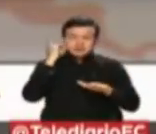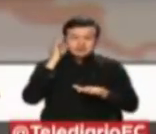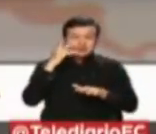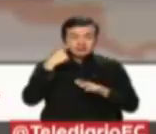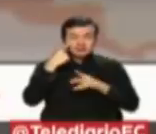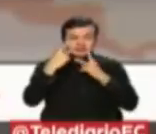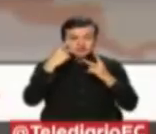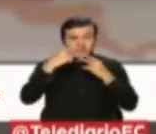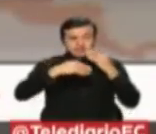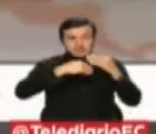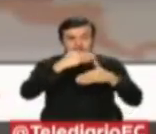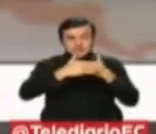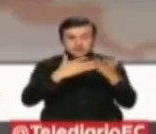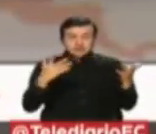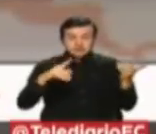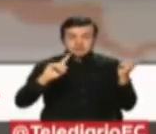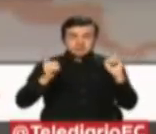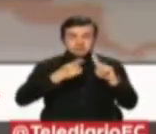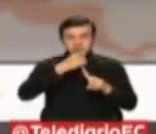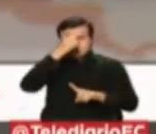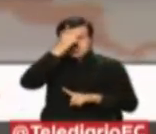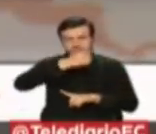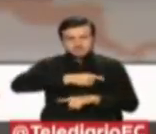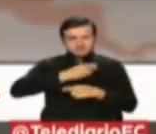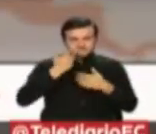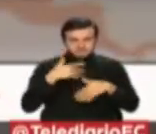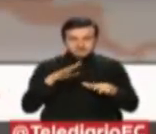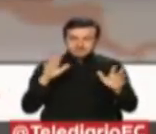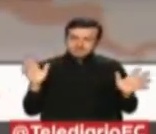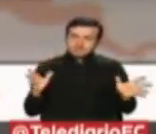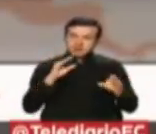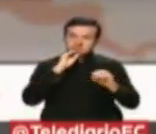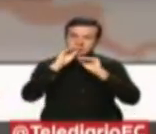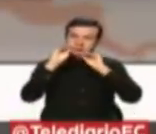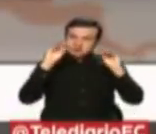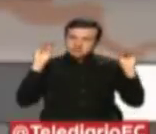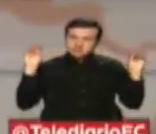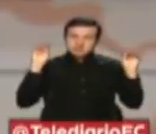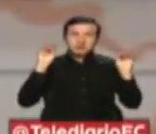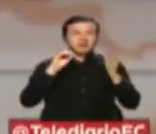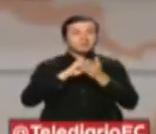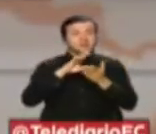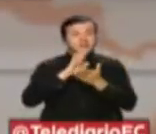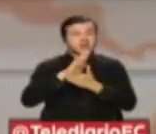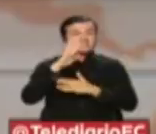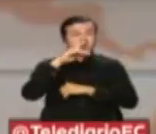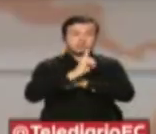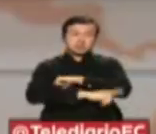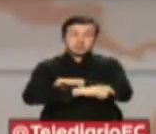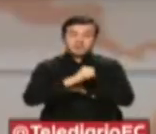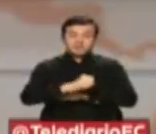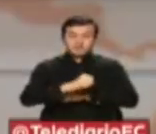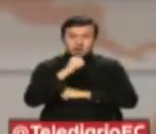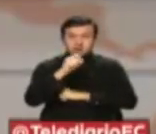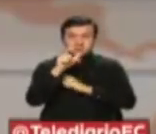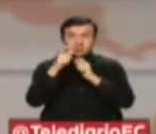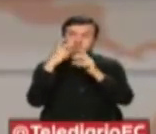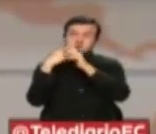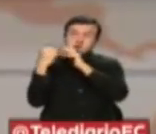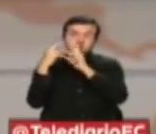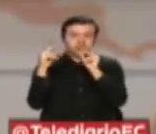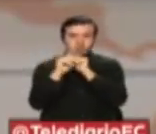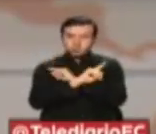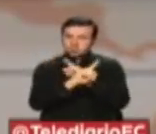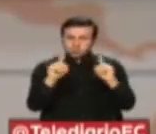y avanzar obviamente una de las primeras decisiones fáciles este exhorto aplicar medidas más severas que no permitan la fuga de